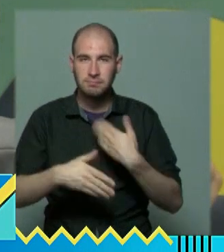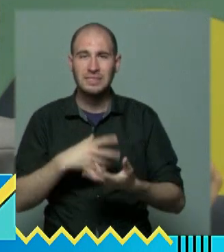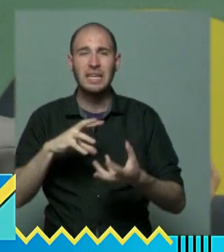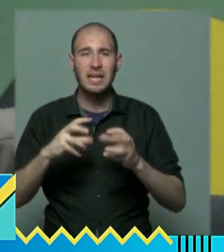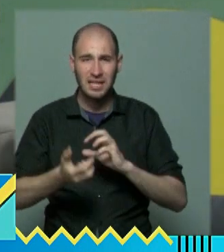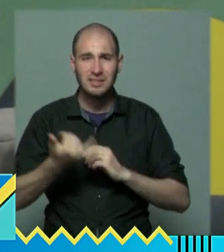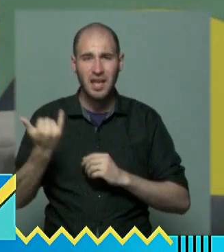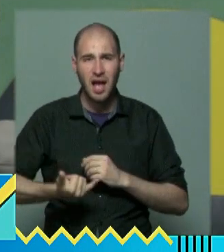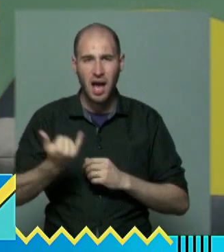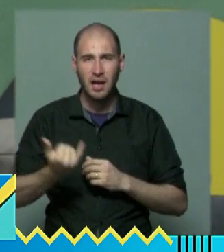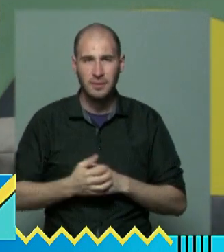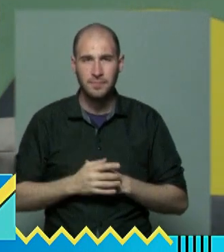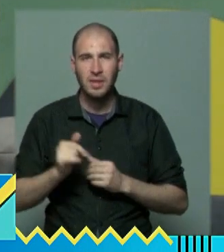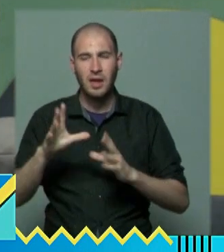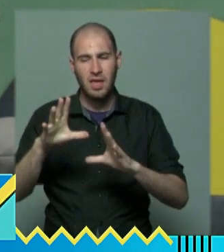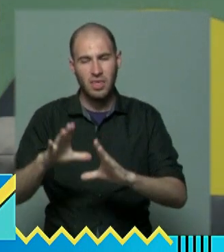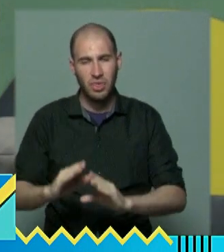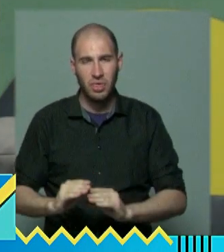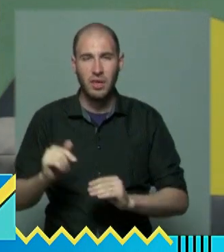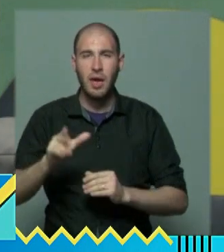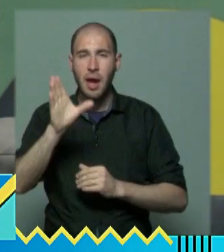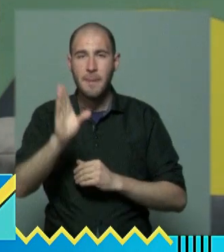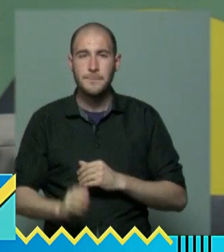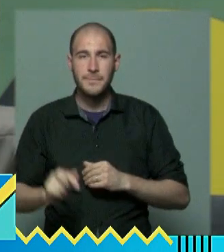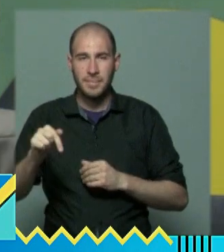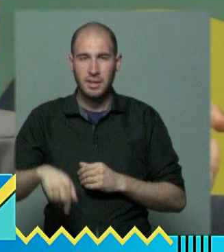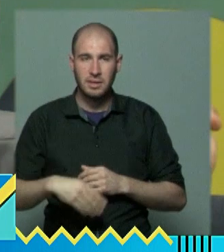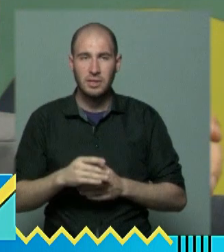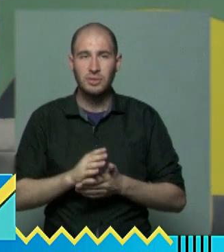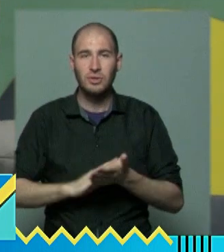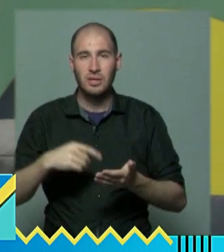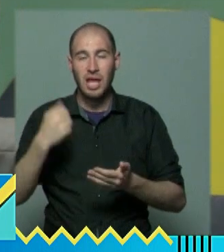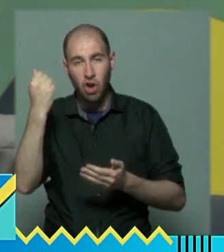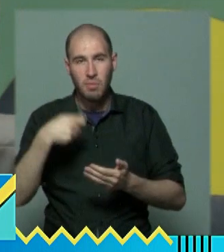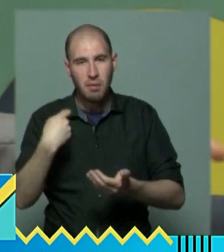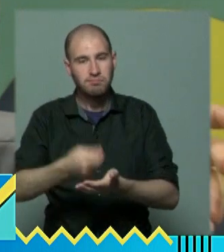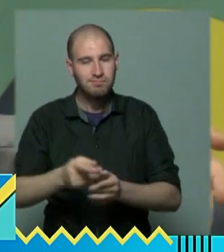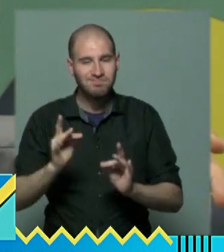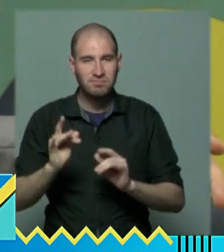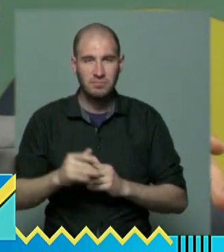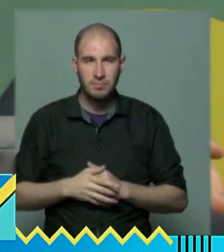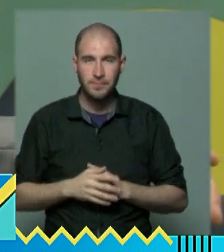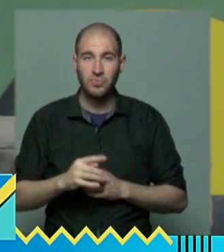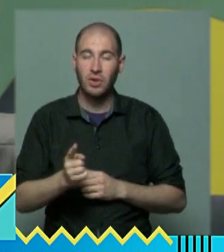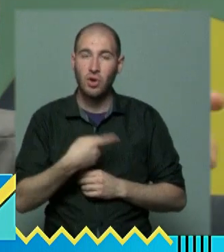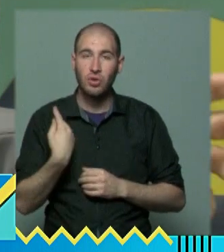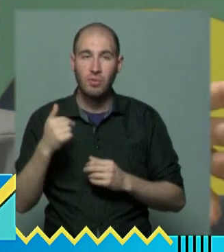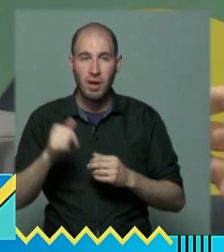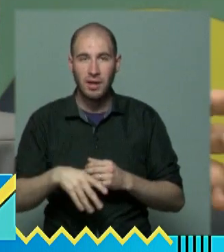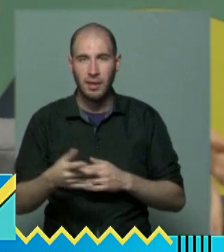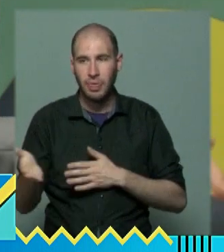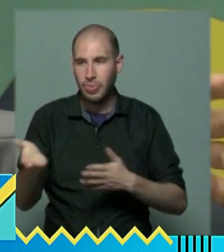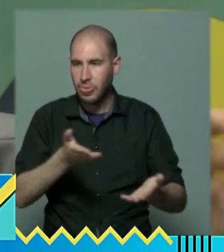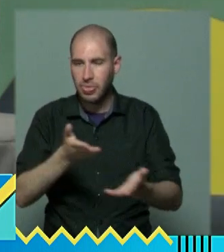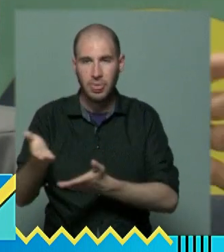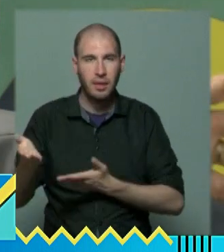crisis importante, está debilitada, no es un país solvente económicamente. Nosotros estamos muy a la deriva en